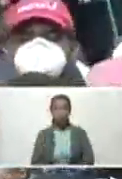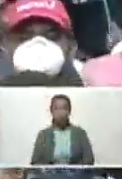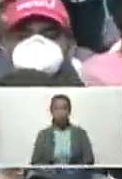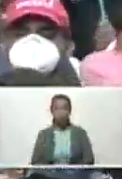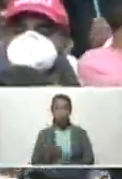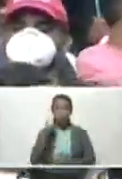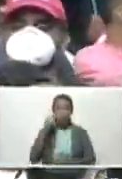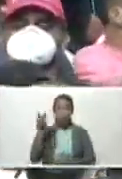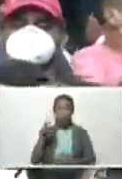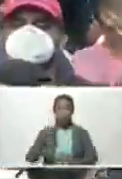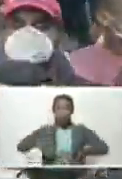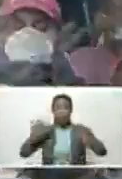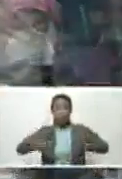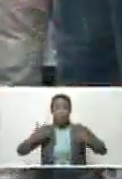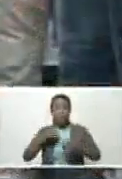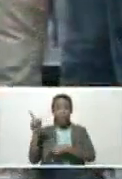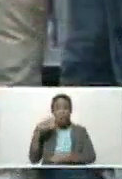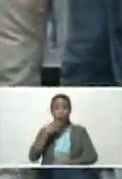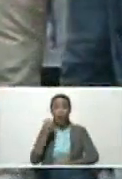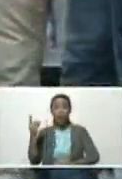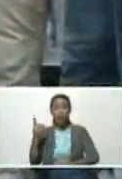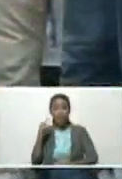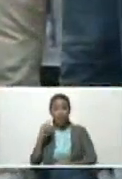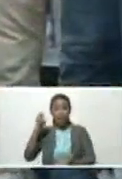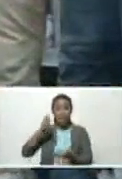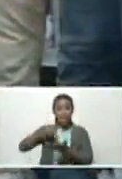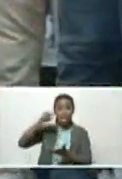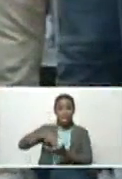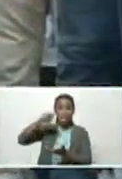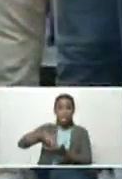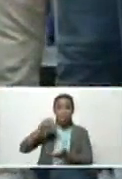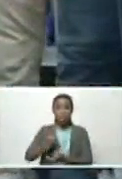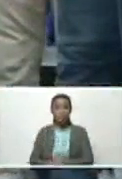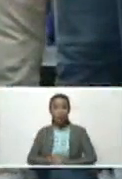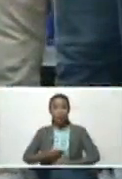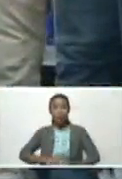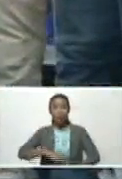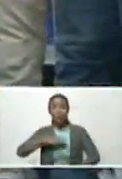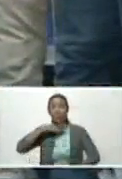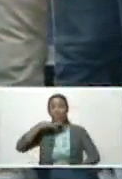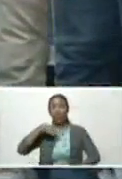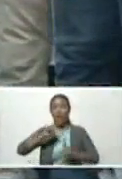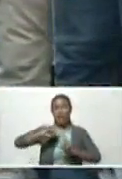Alebrestado. Estos jóvenes están alebrestados, llenos de energía.